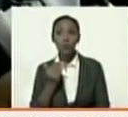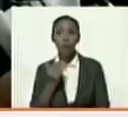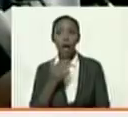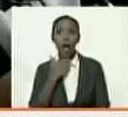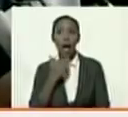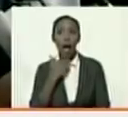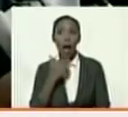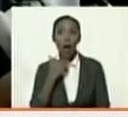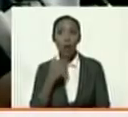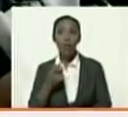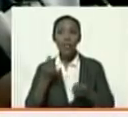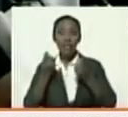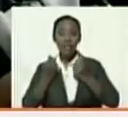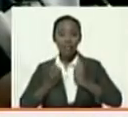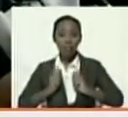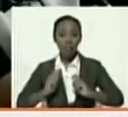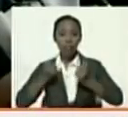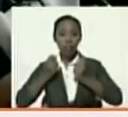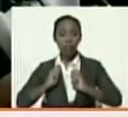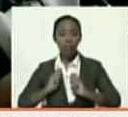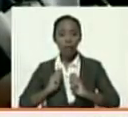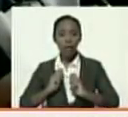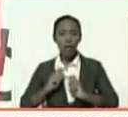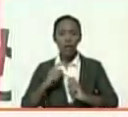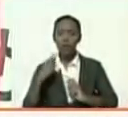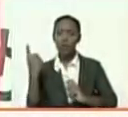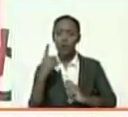pase lo que pase, intenten lo que intenten.